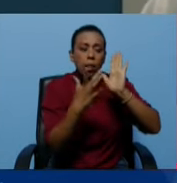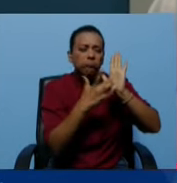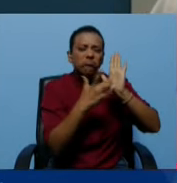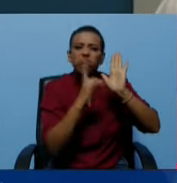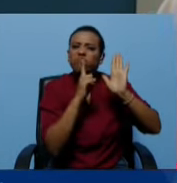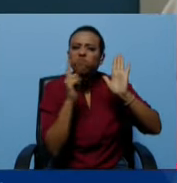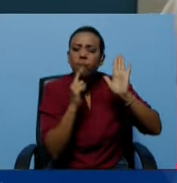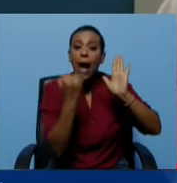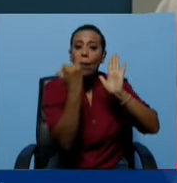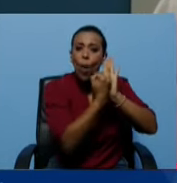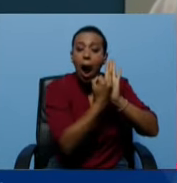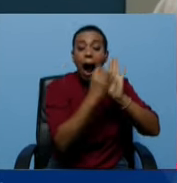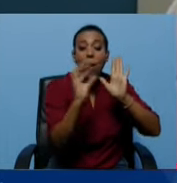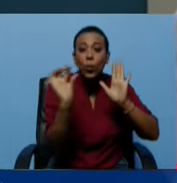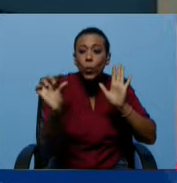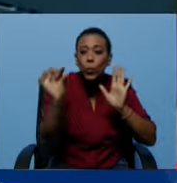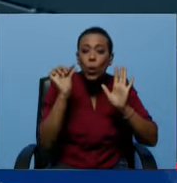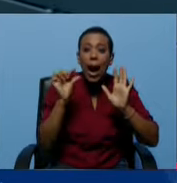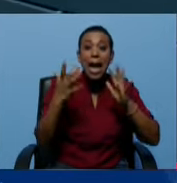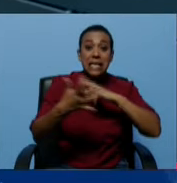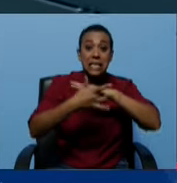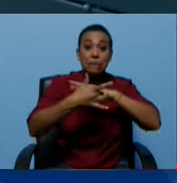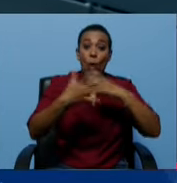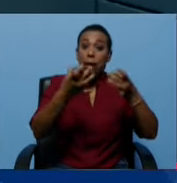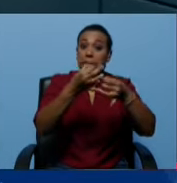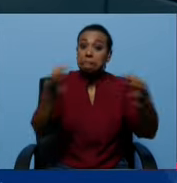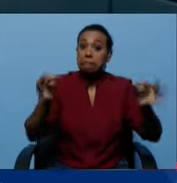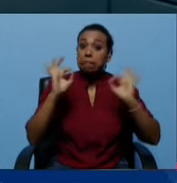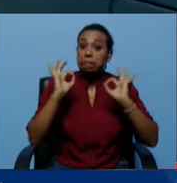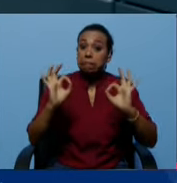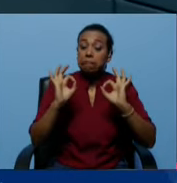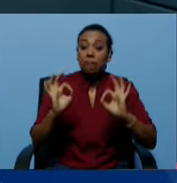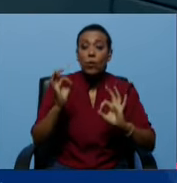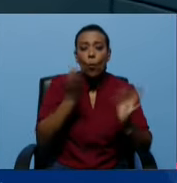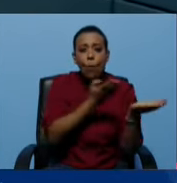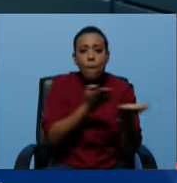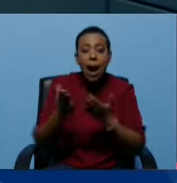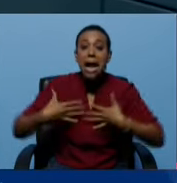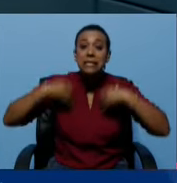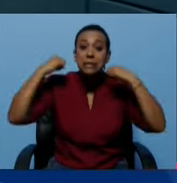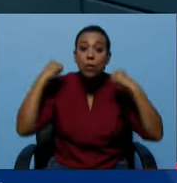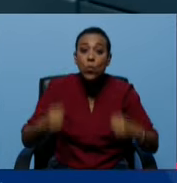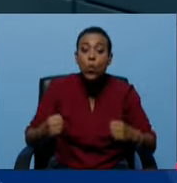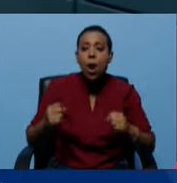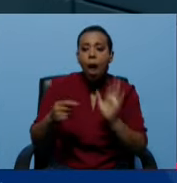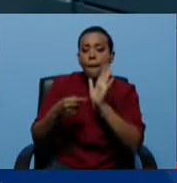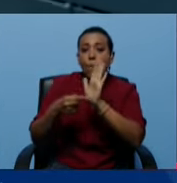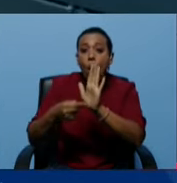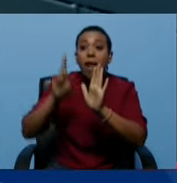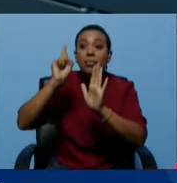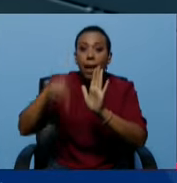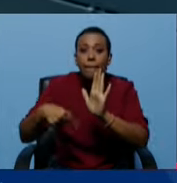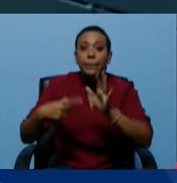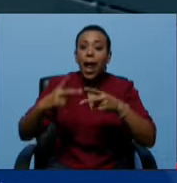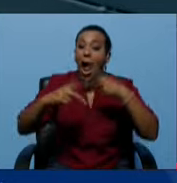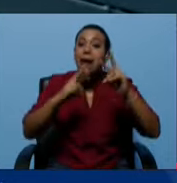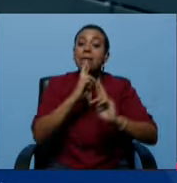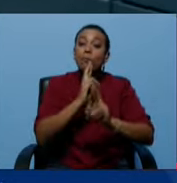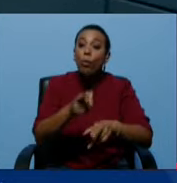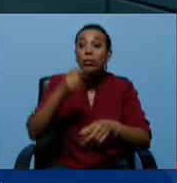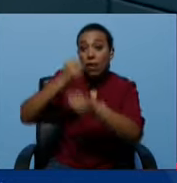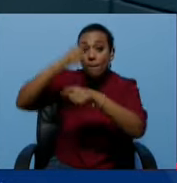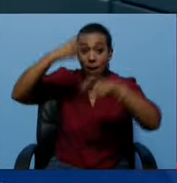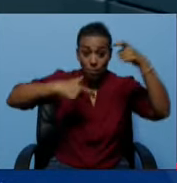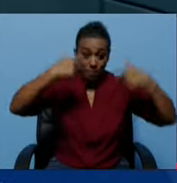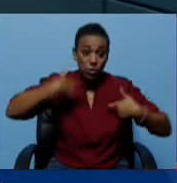taxonómico. Este laboratorio cuenta con equipos de alta tecnología para brindarle seguridad a la muestra y seguridad a los trabajadores,